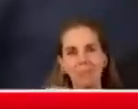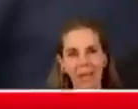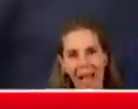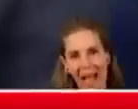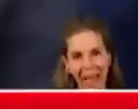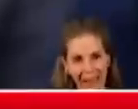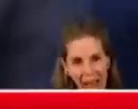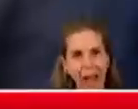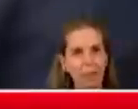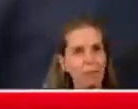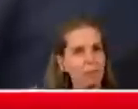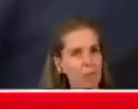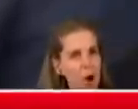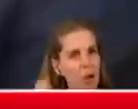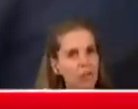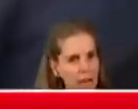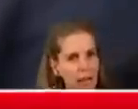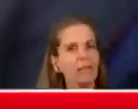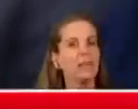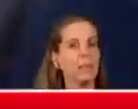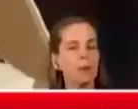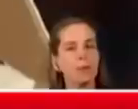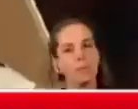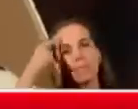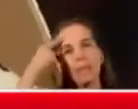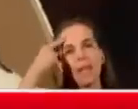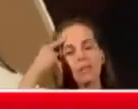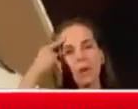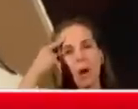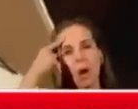verdad, porque creo que